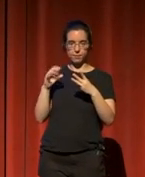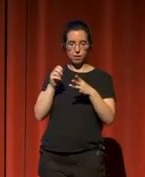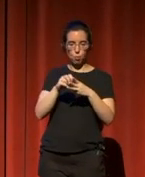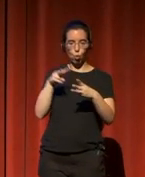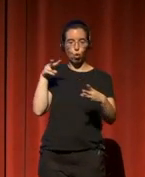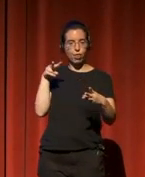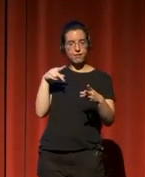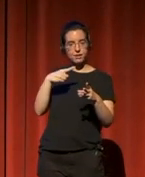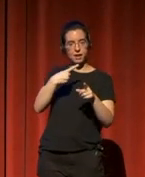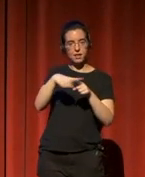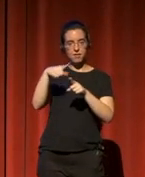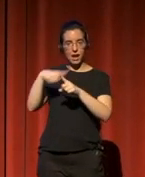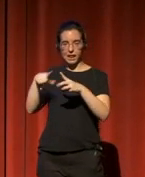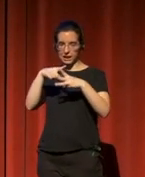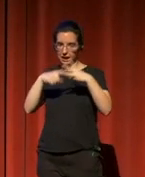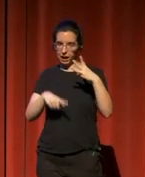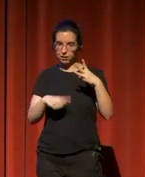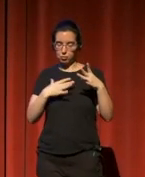o de estas